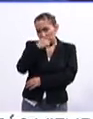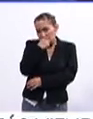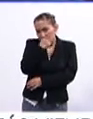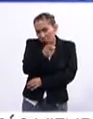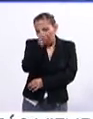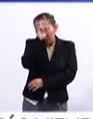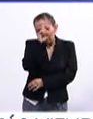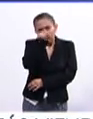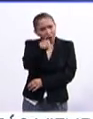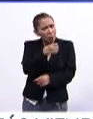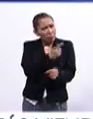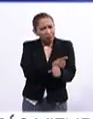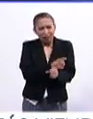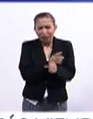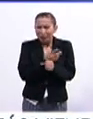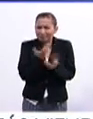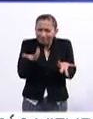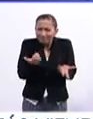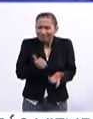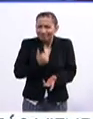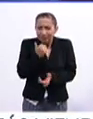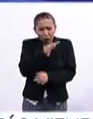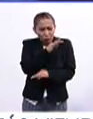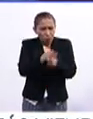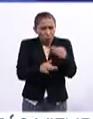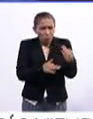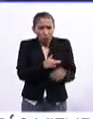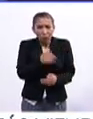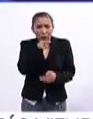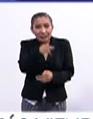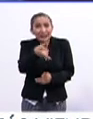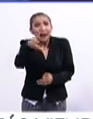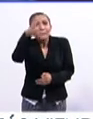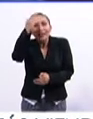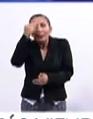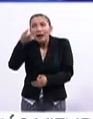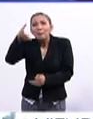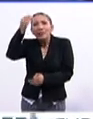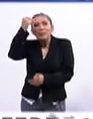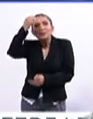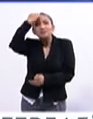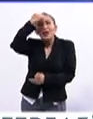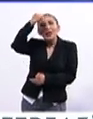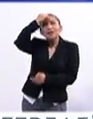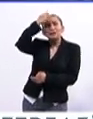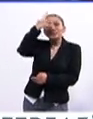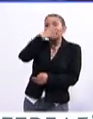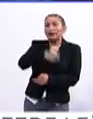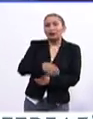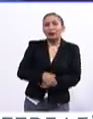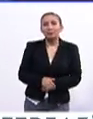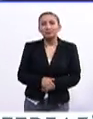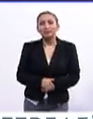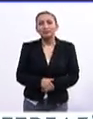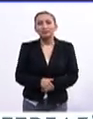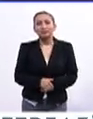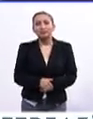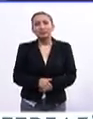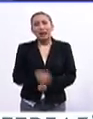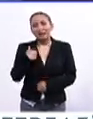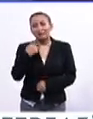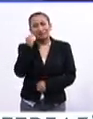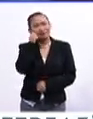que es una oportunidad, y para todo es aprender, una experiencia muy bonita. Hay